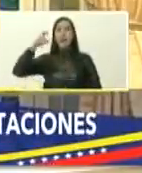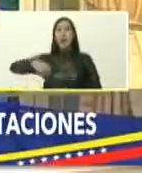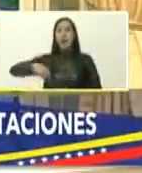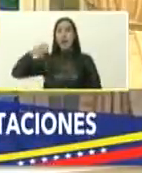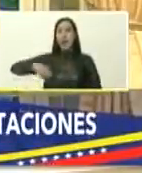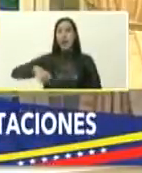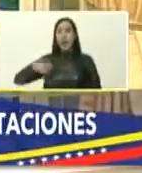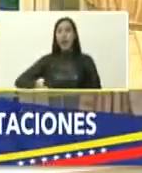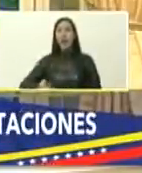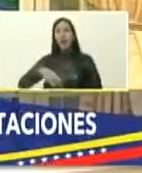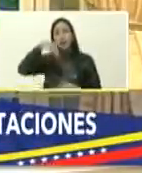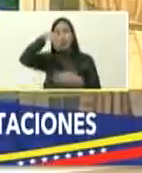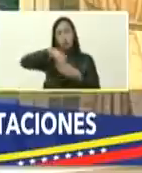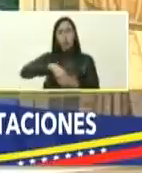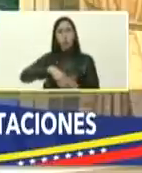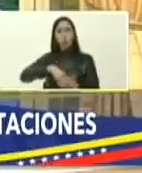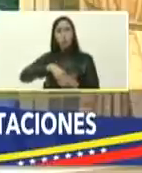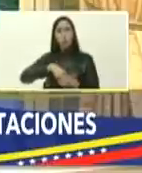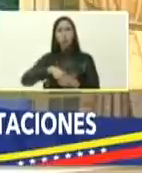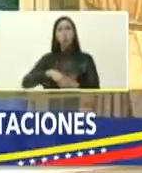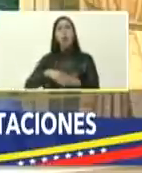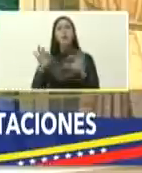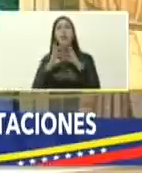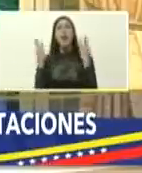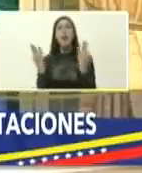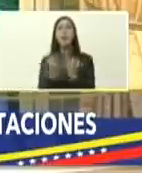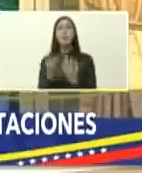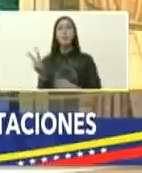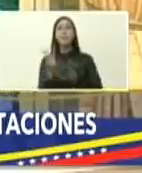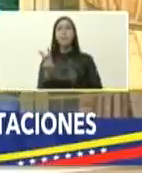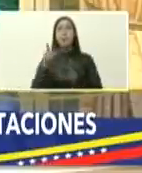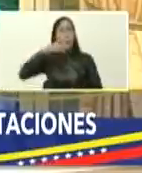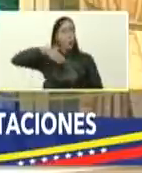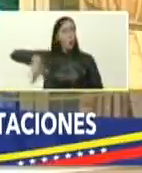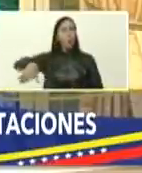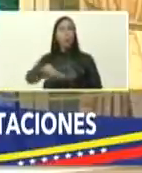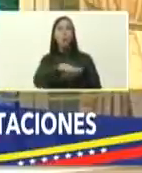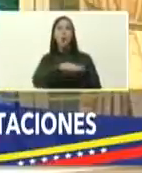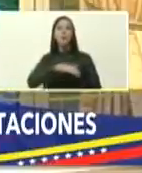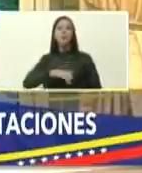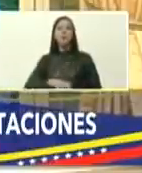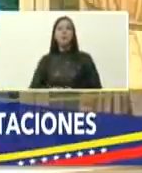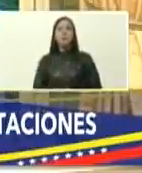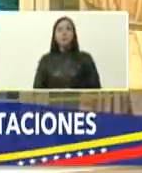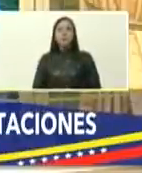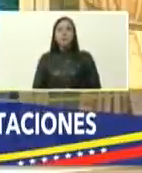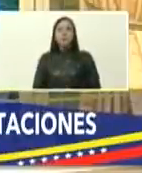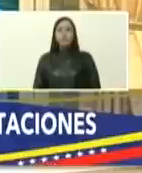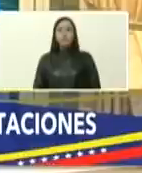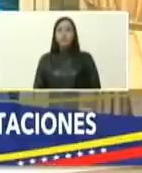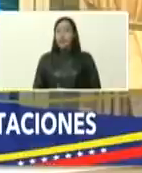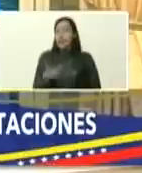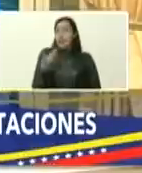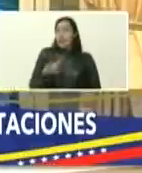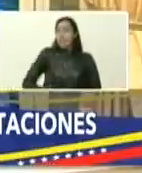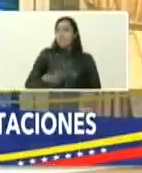necesidades internas de la familia venezolana, del pueblo venezolano. Eso es